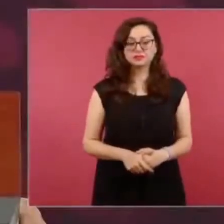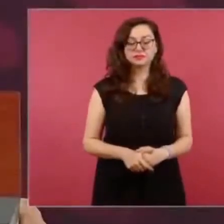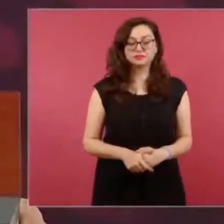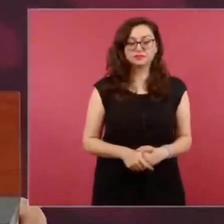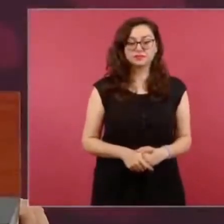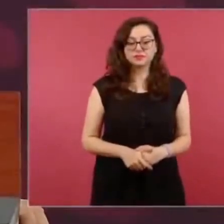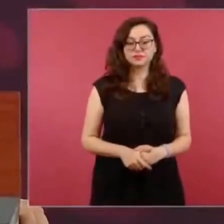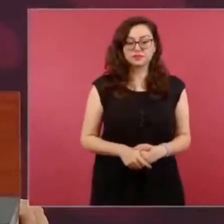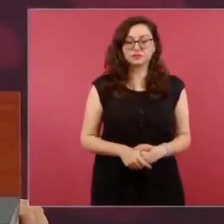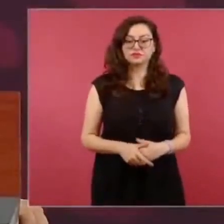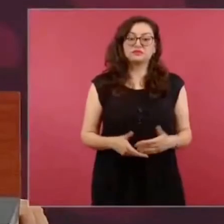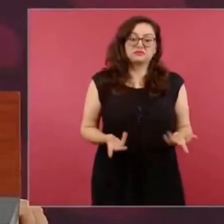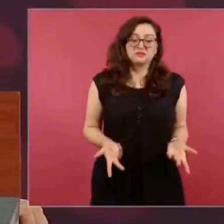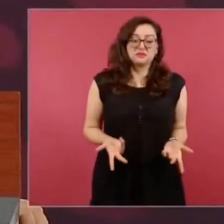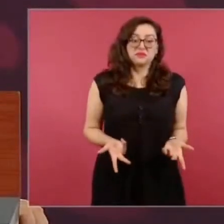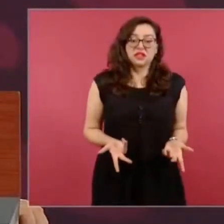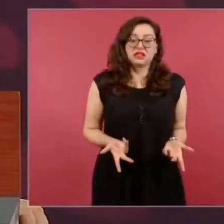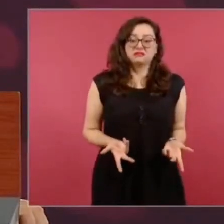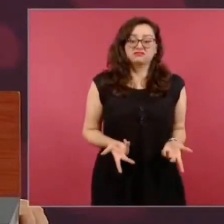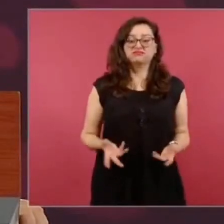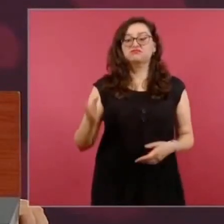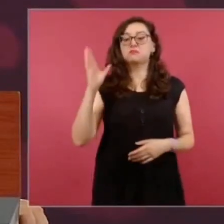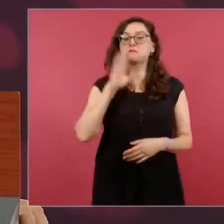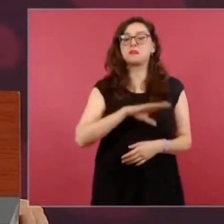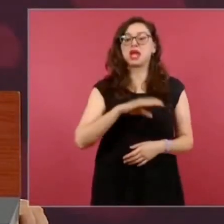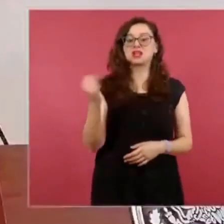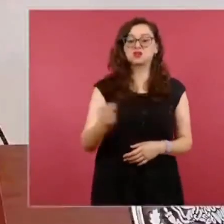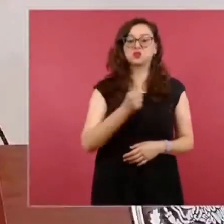porque tienes mala suerte,